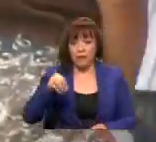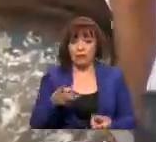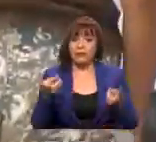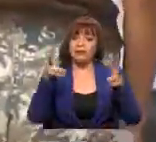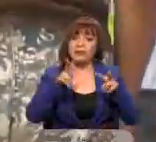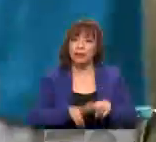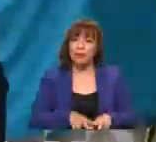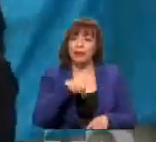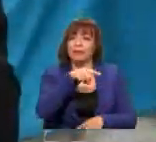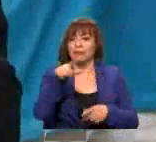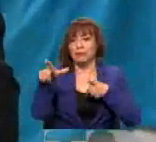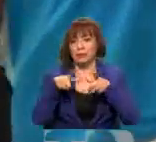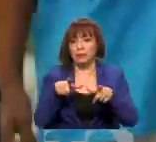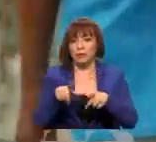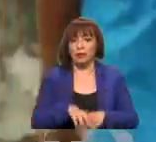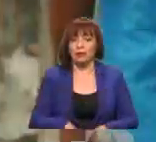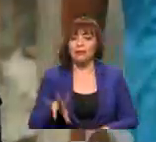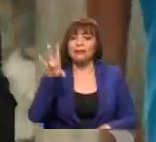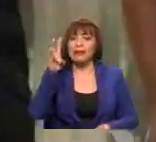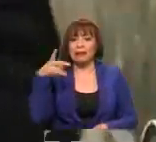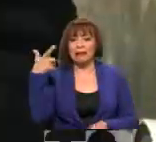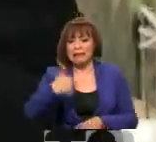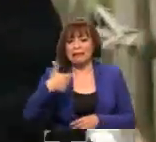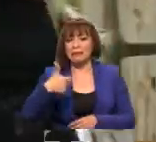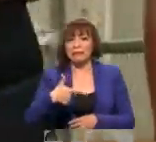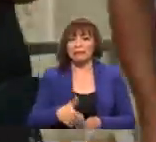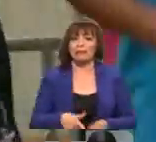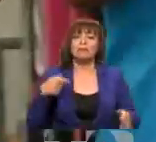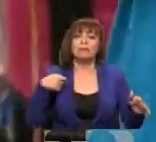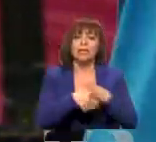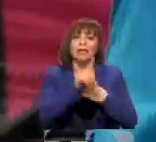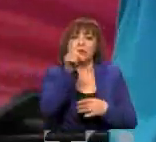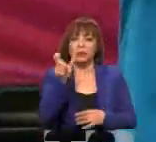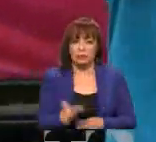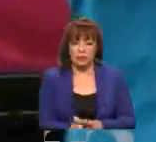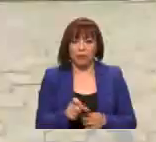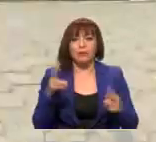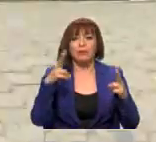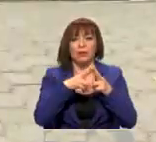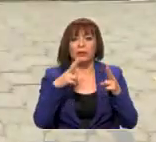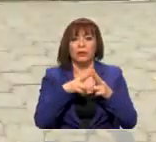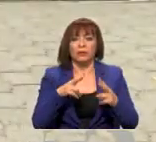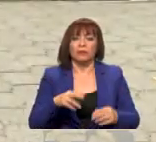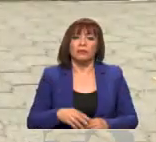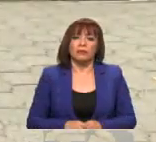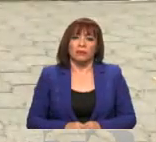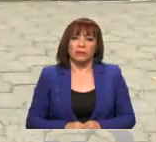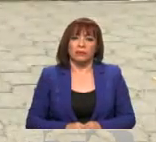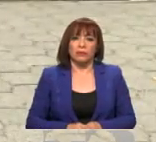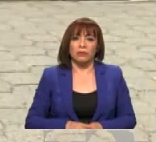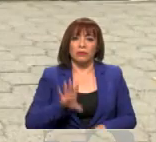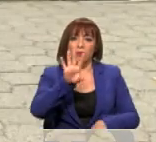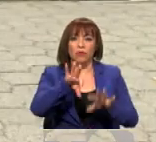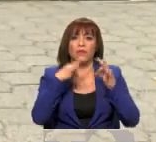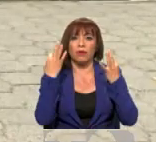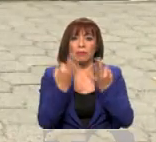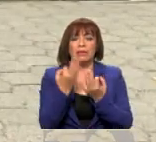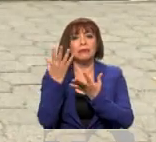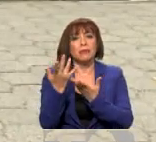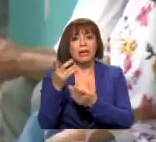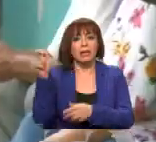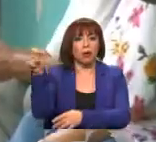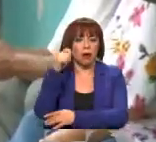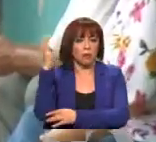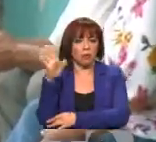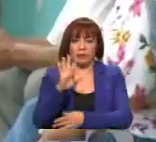isla Trinitaria, 7 tiros acabaron con la vida de un sujeto conocido en el sector como Miguel. Los familiares no esperaron ambulancia, ellos se lo